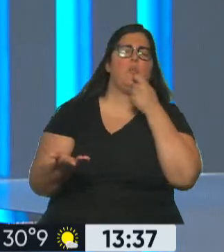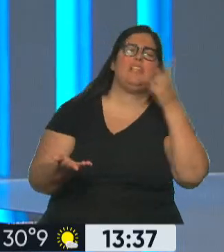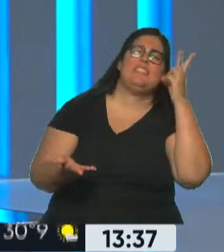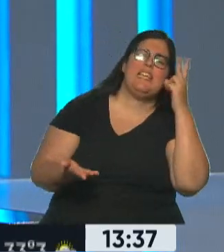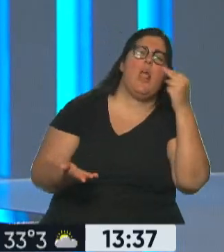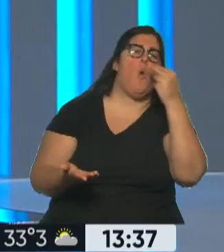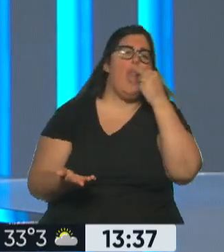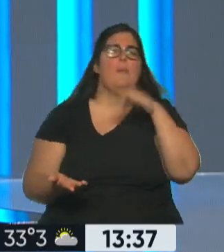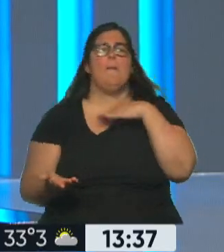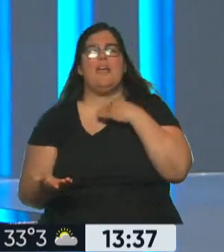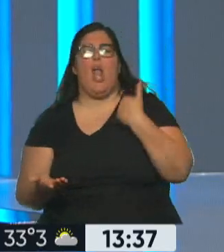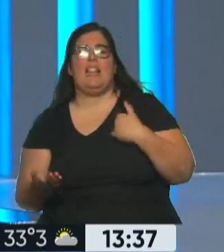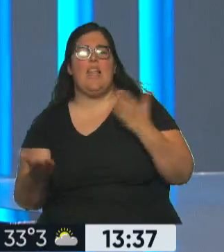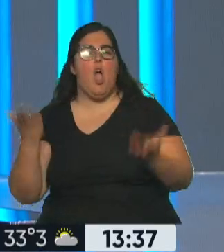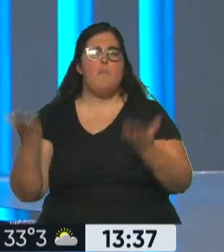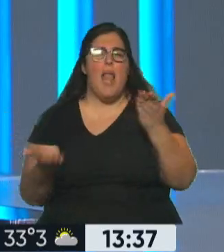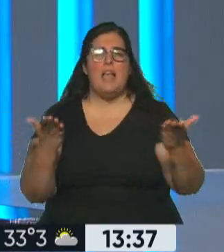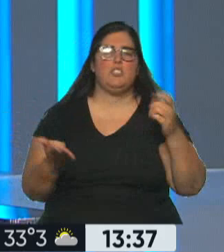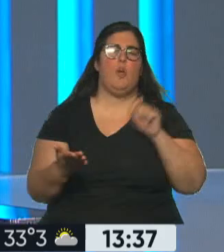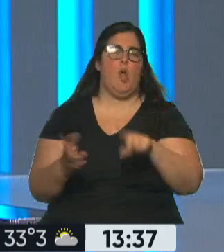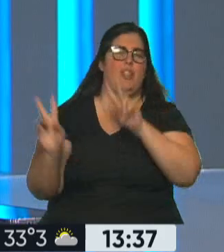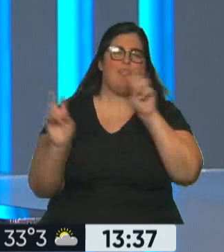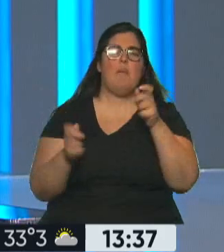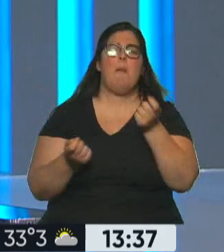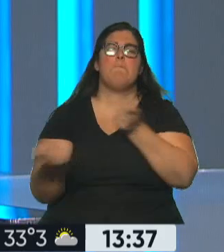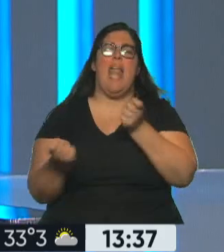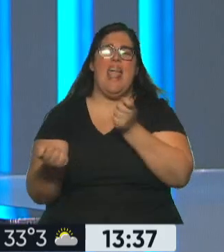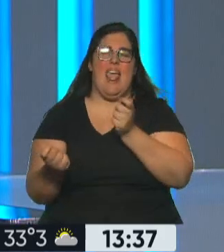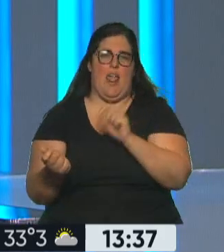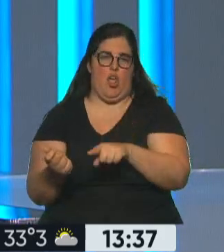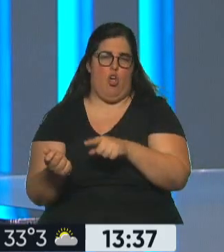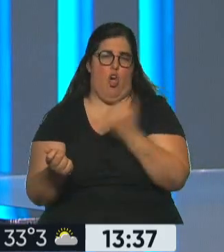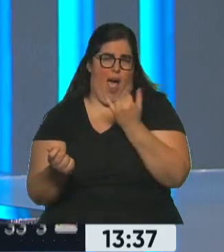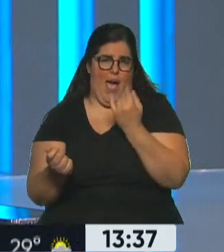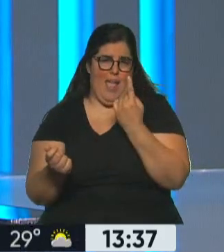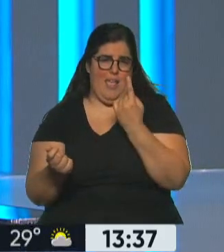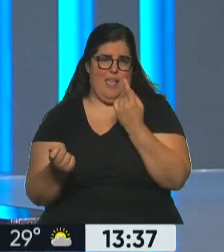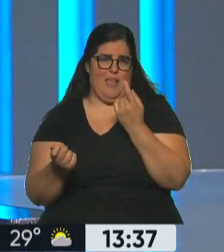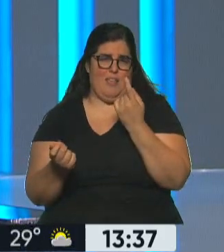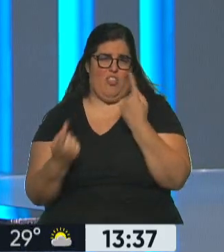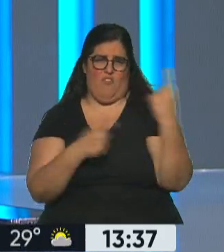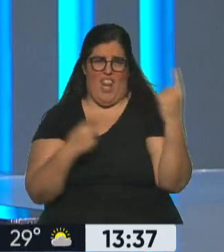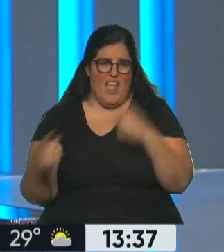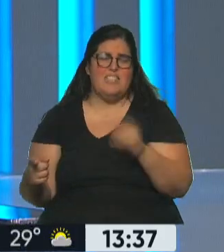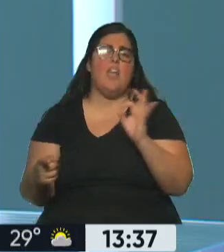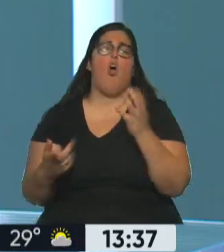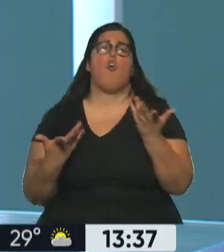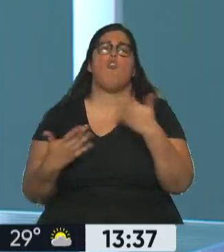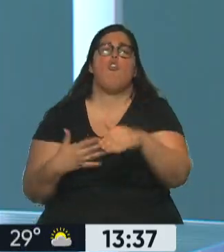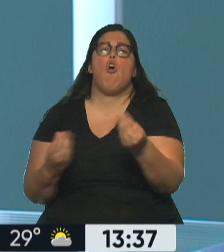Bolivia, incluso México, en ese sentido, digamos, del manejo, si es que hay alguno para destacar, o qué se puede llegar a hacer, digamos, en ese sentido?